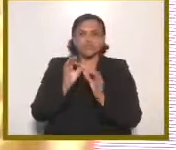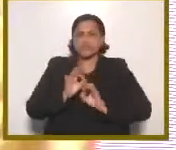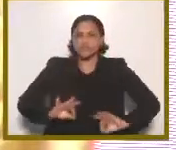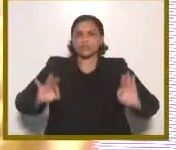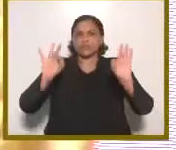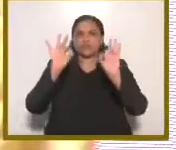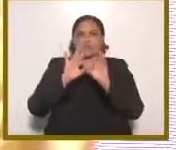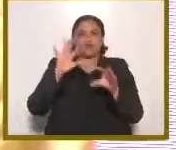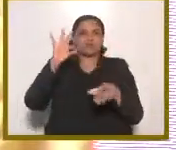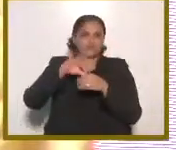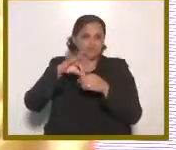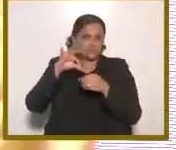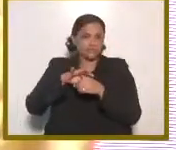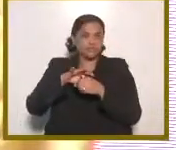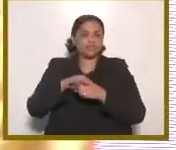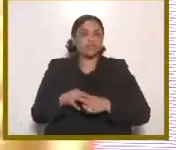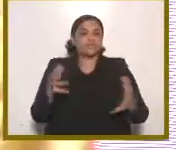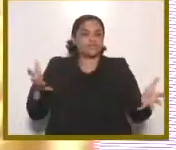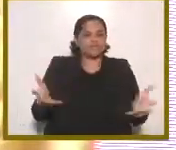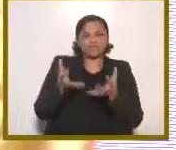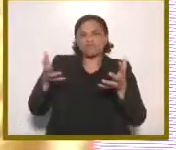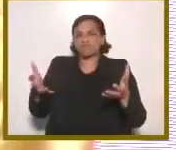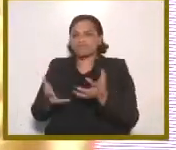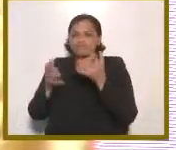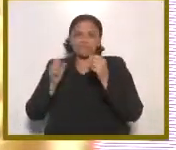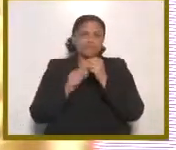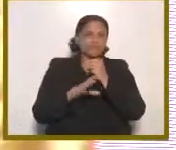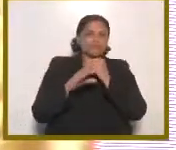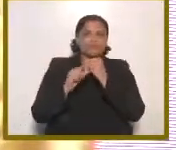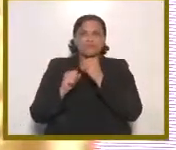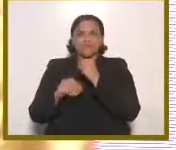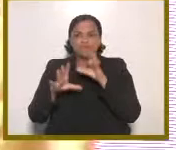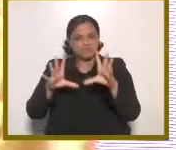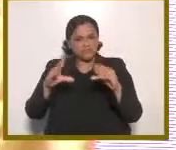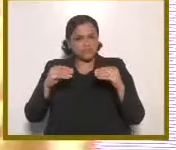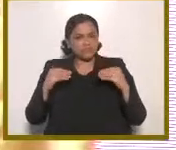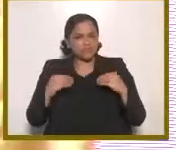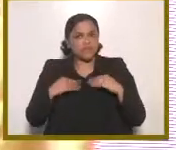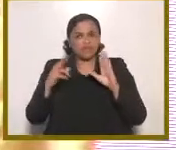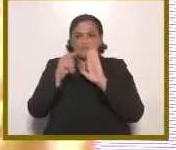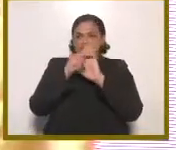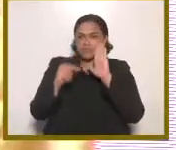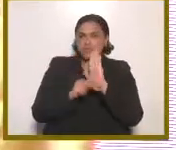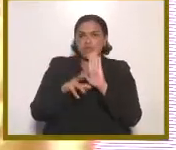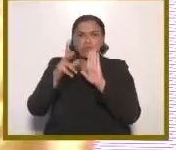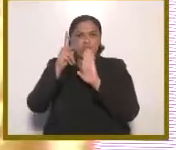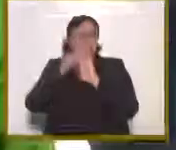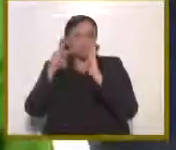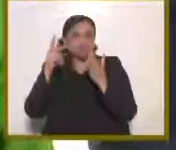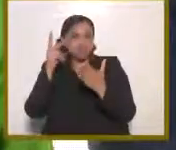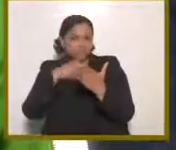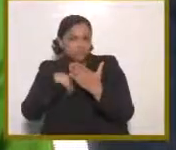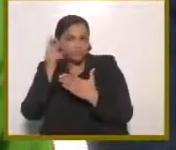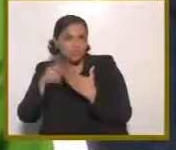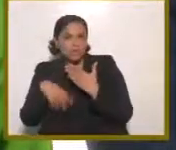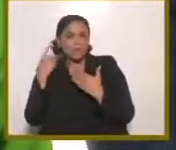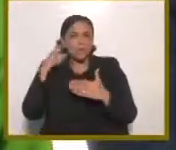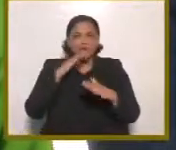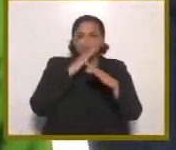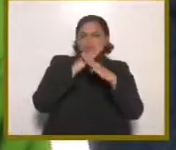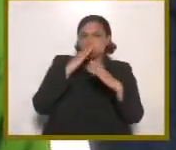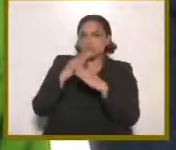electoral. Impulsar la adopción, cuando corresponda, de normas, programas y medidas para la prevención,